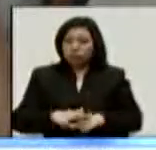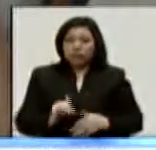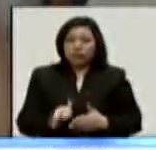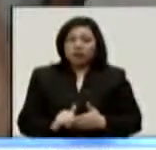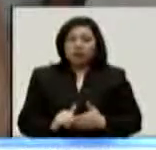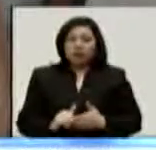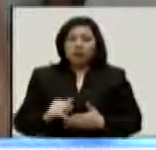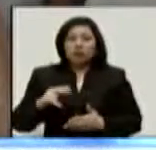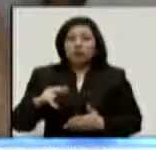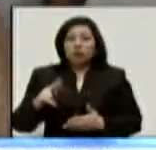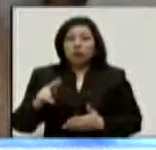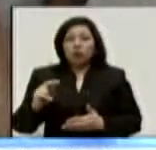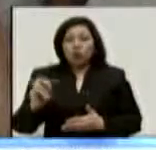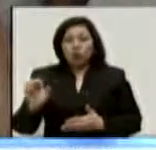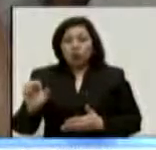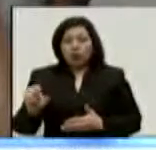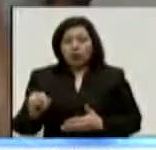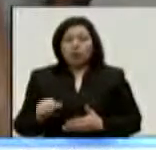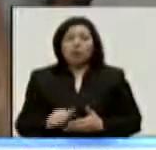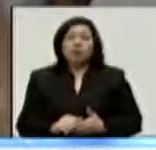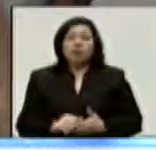territorio noruego